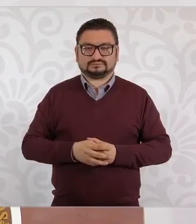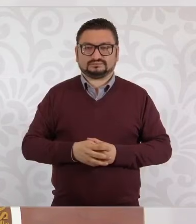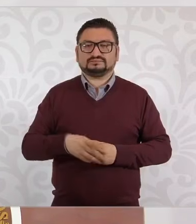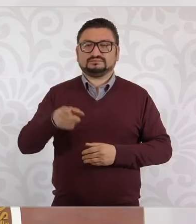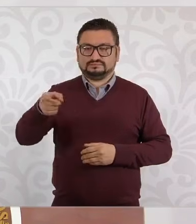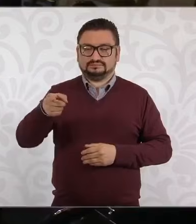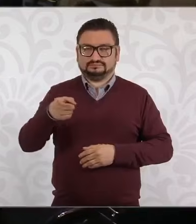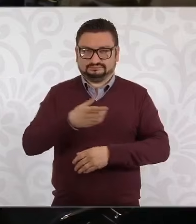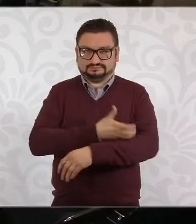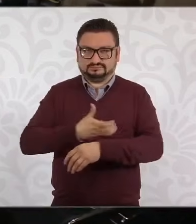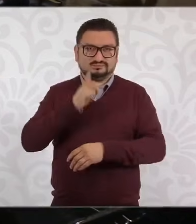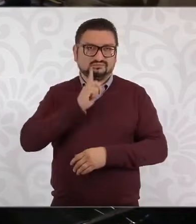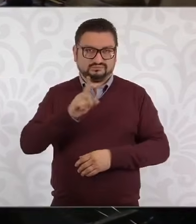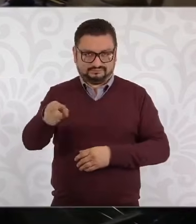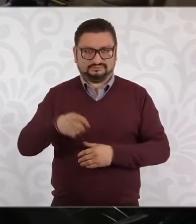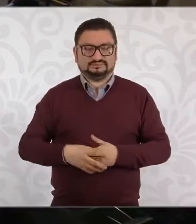la compañera de Tabasco.